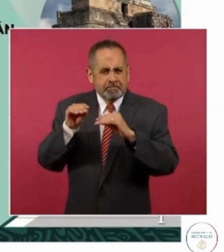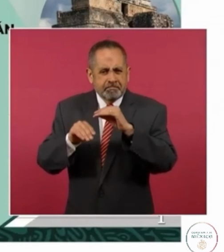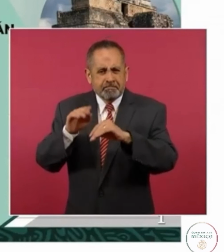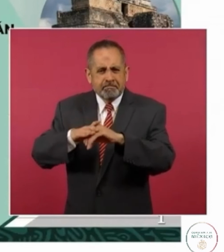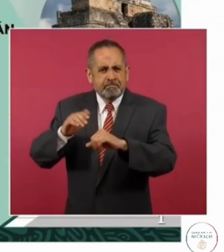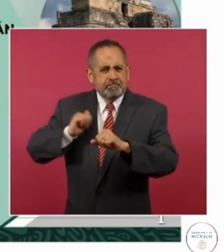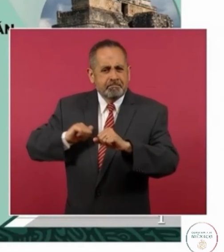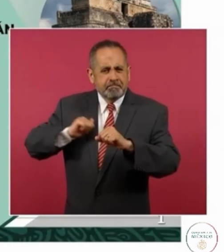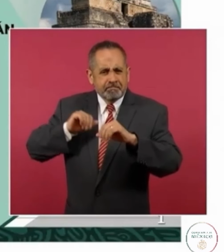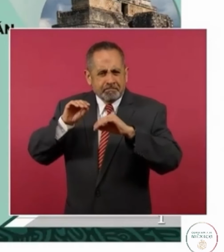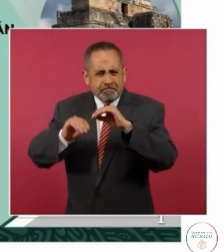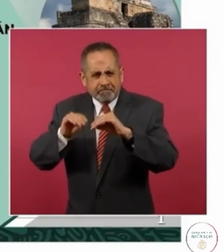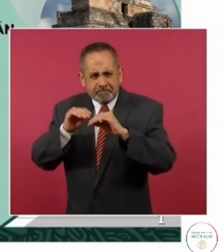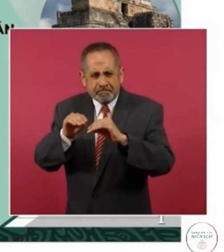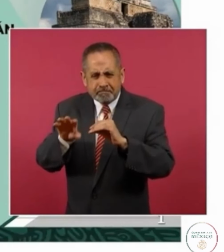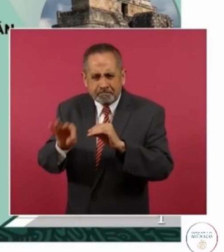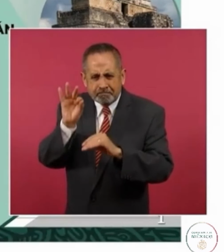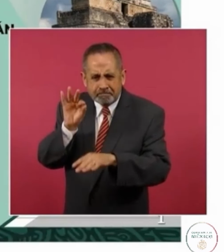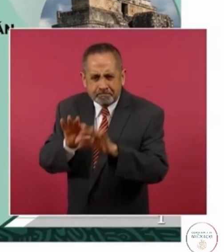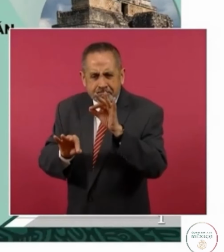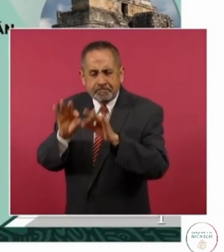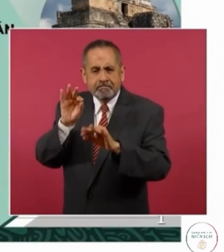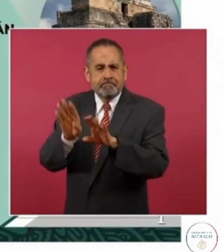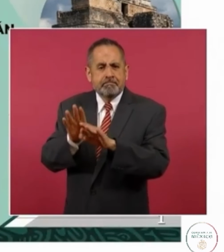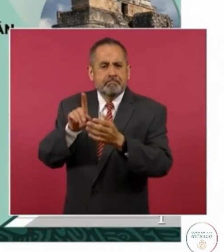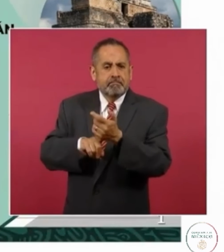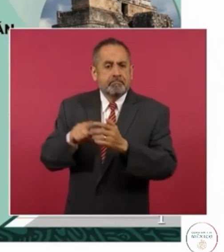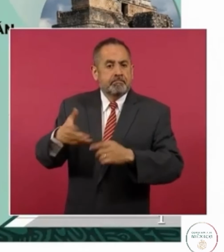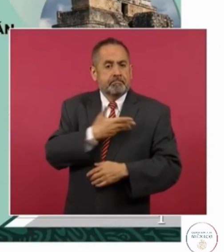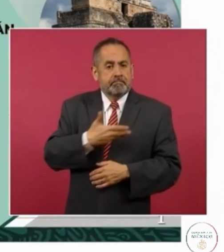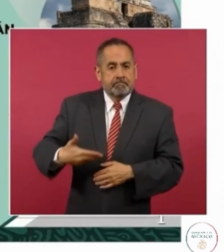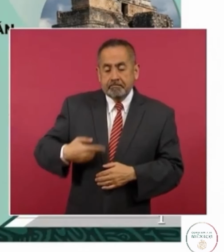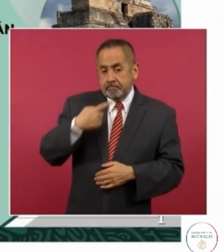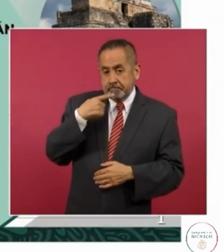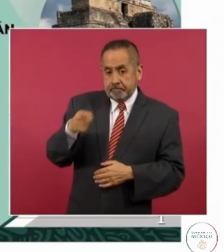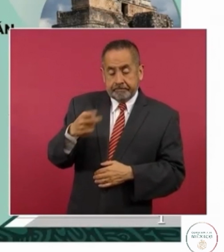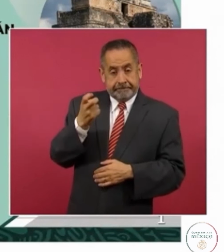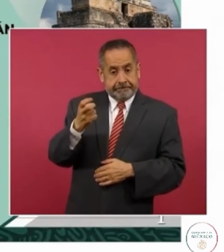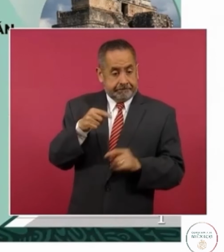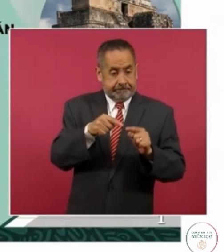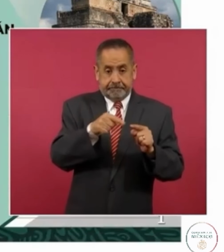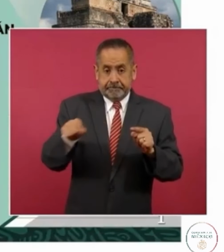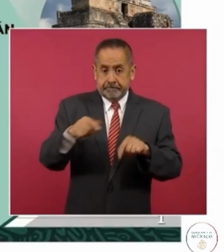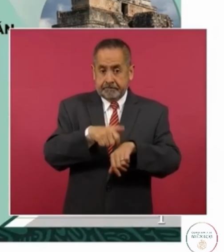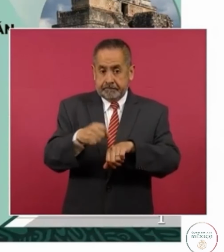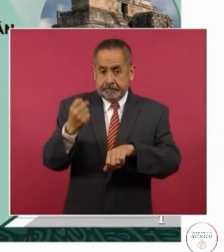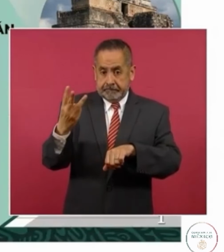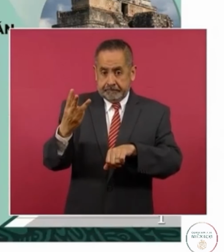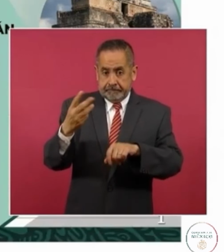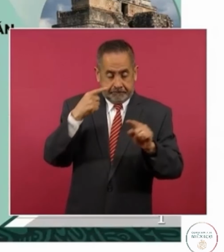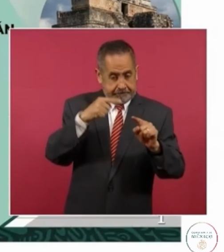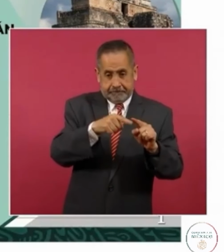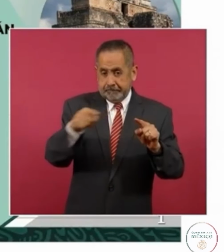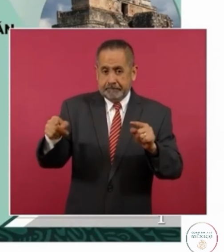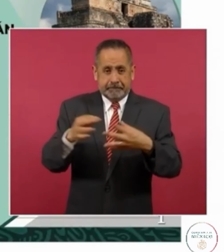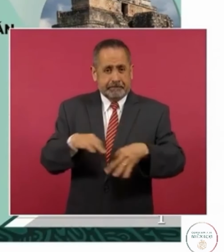presidente nos pidió hacer énfasis especial en este tramo, cuya